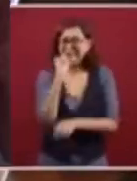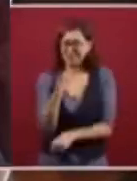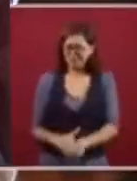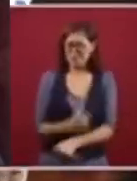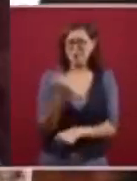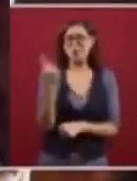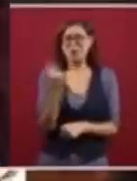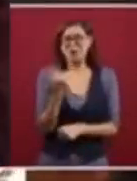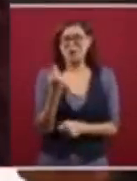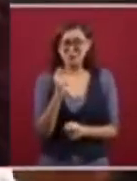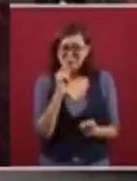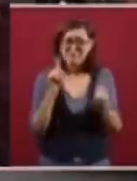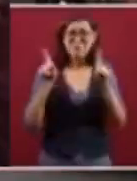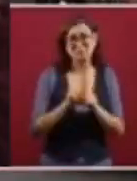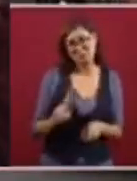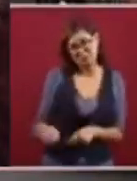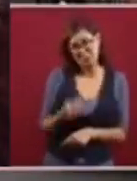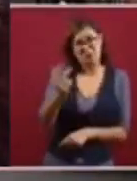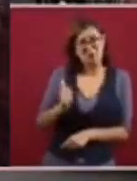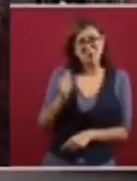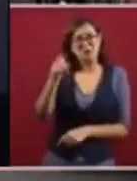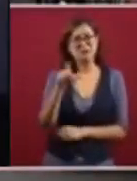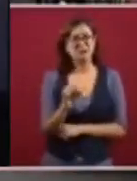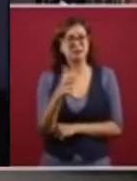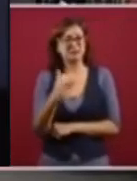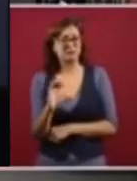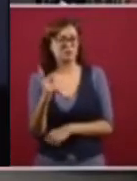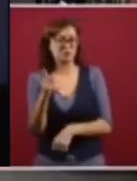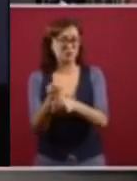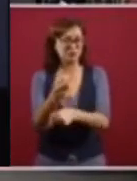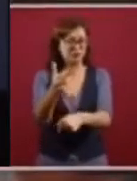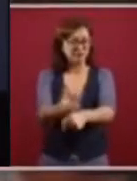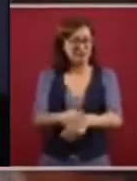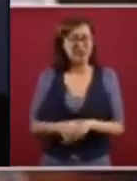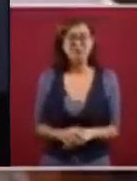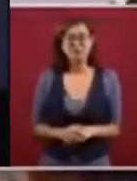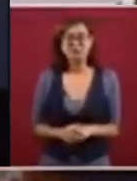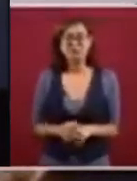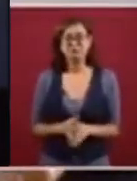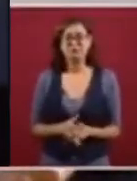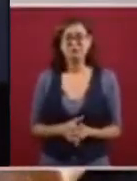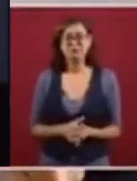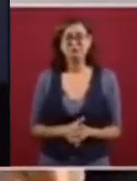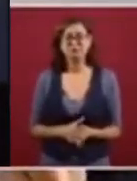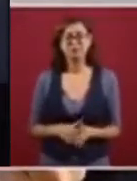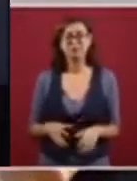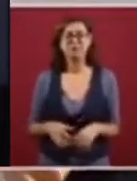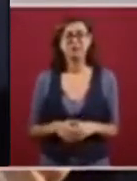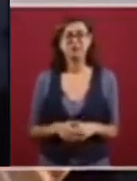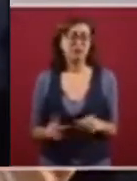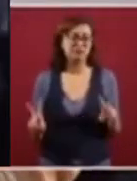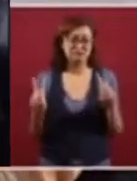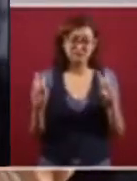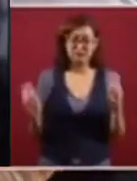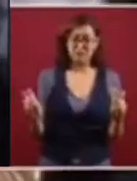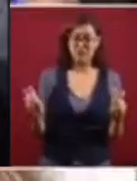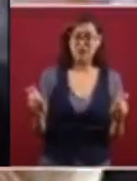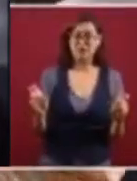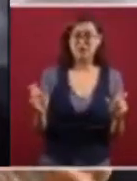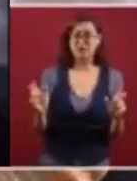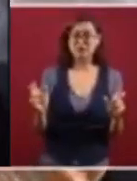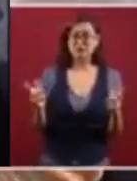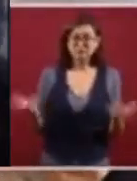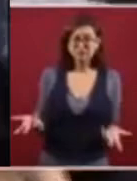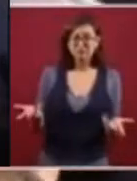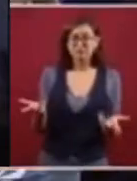conocen, criminales trabajando para el narco. Estamos sitiados por la Columna Armada General Pedro José